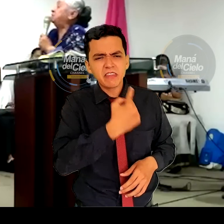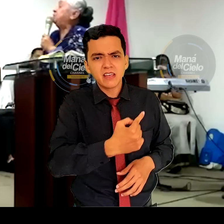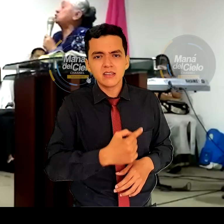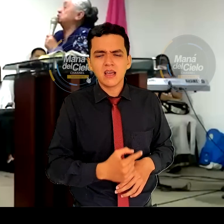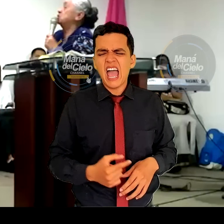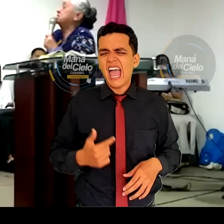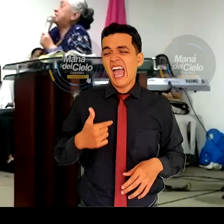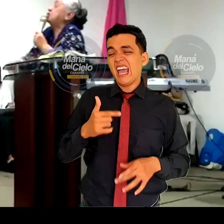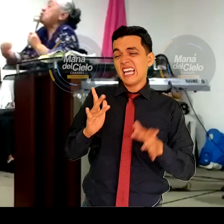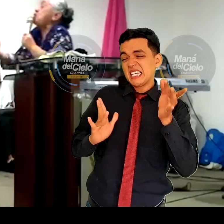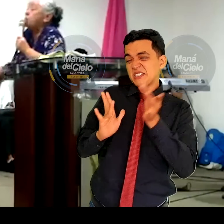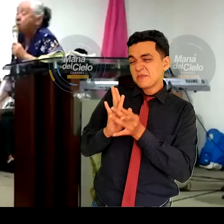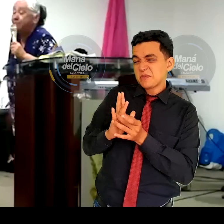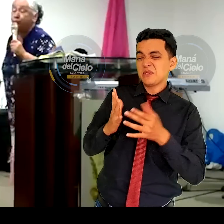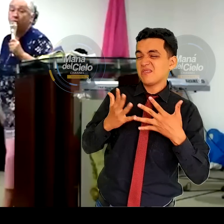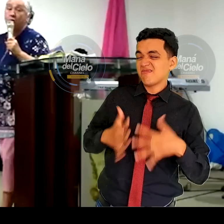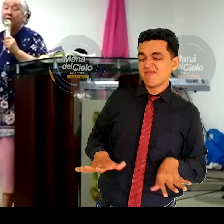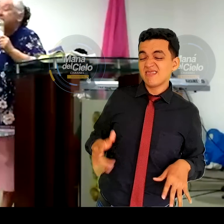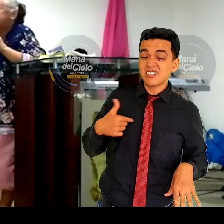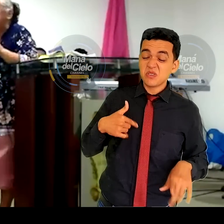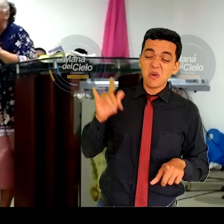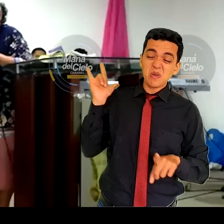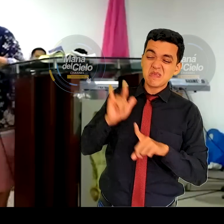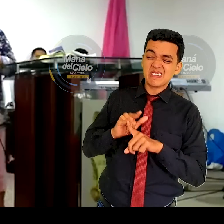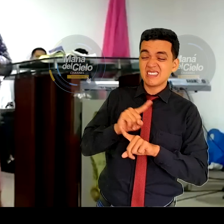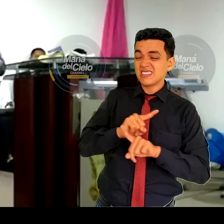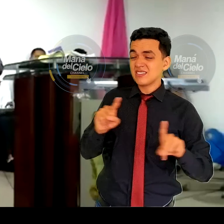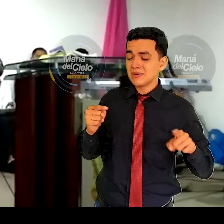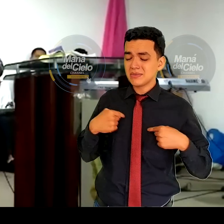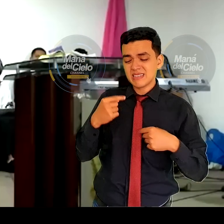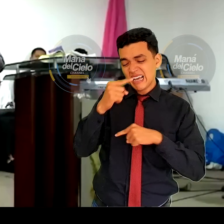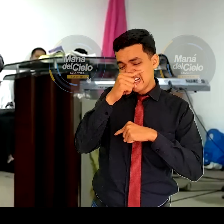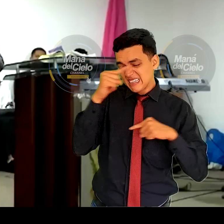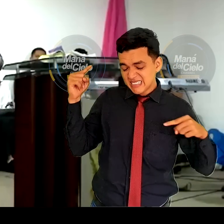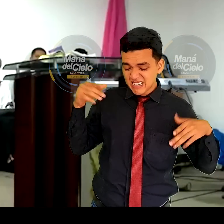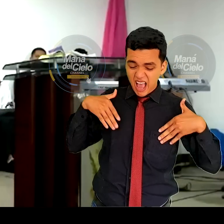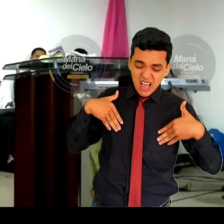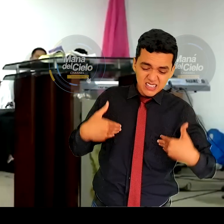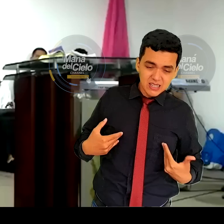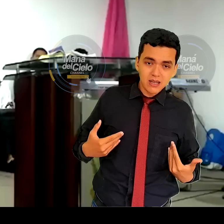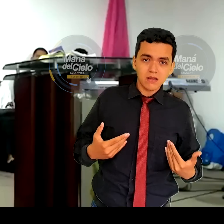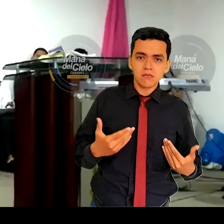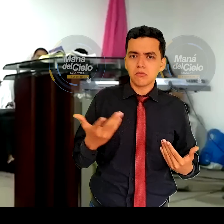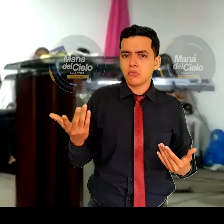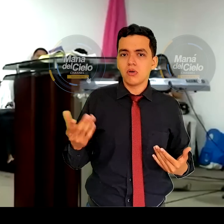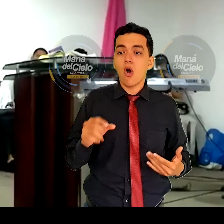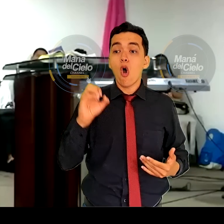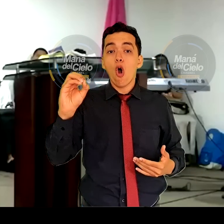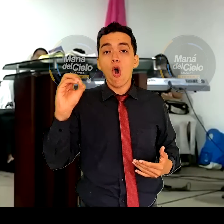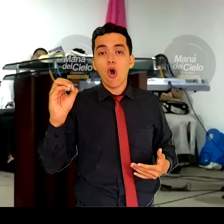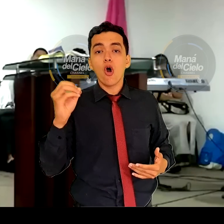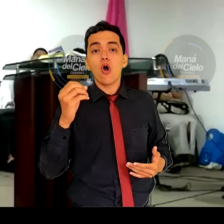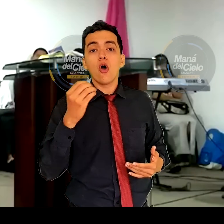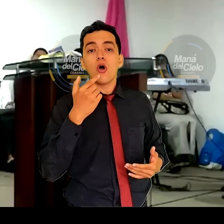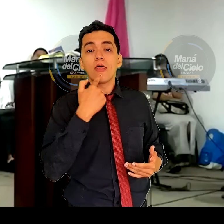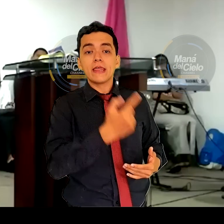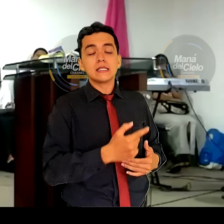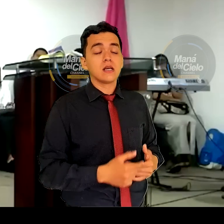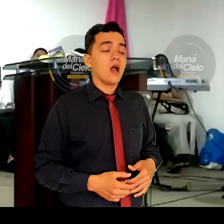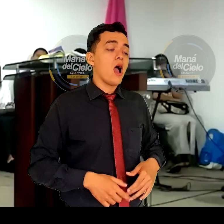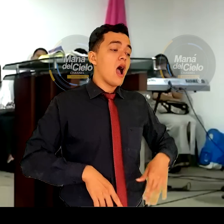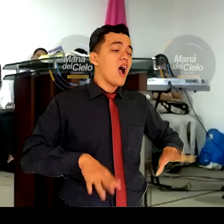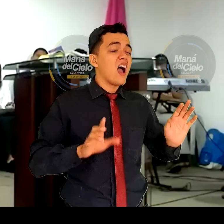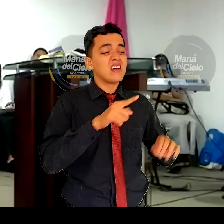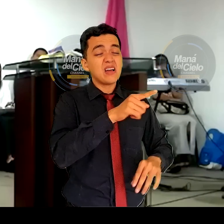quiero a mi esposo, es que yo no lo aguanto, es que yo no lo soporto. De igual manera, hermana, es que yo no soporto a mi esposo, es que yo